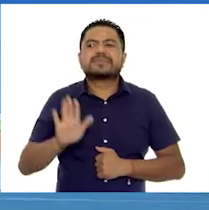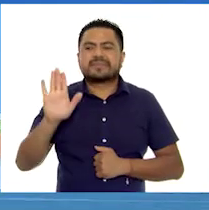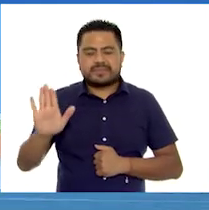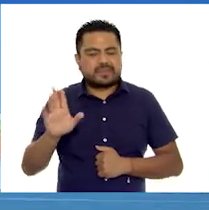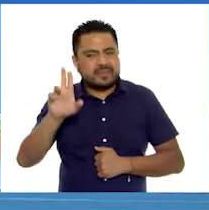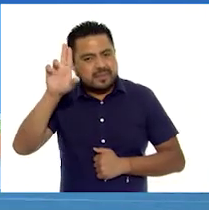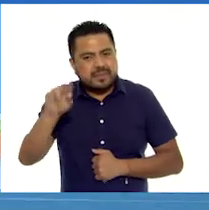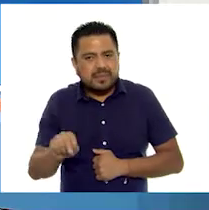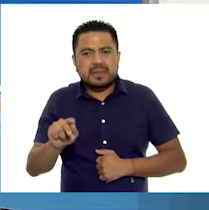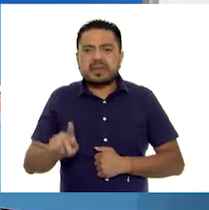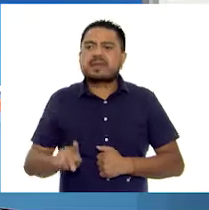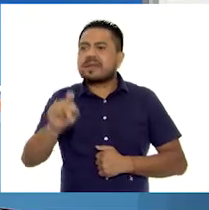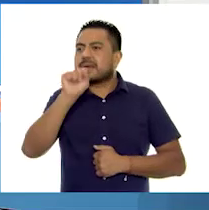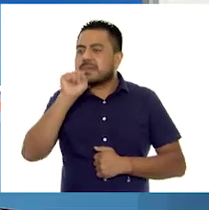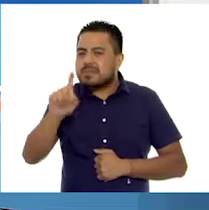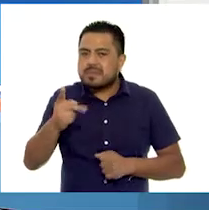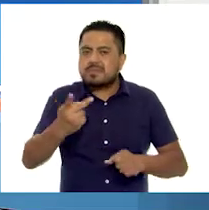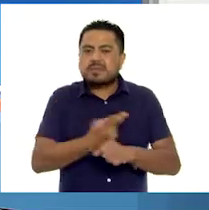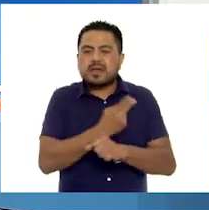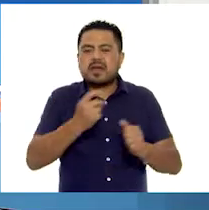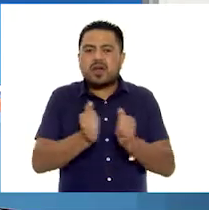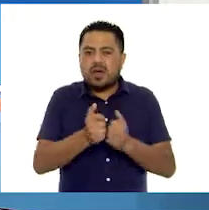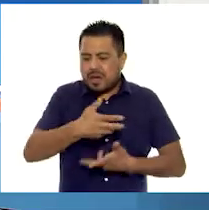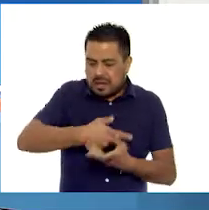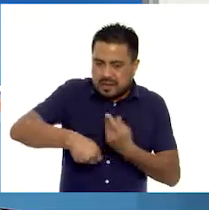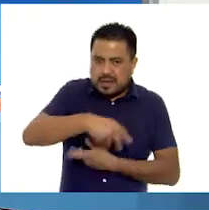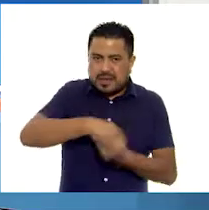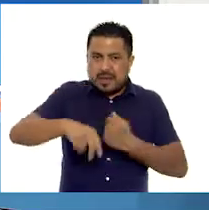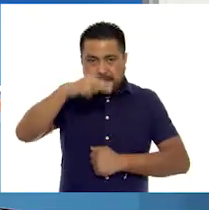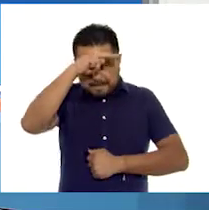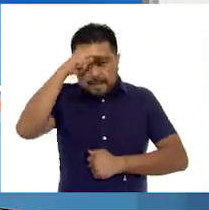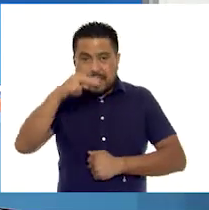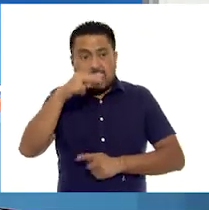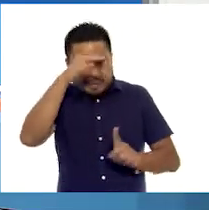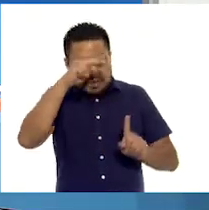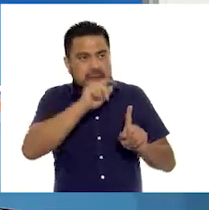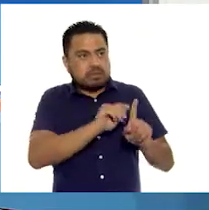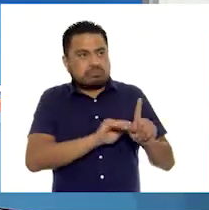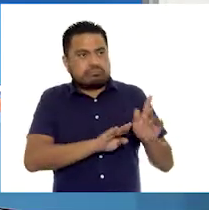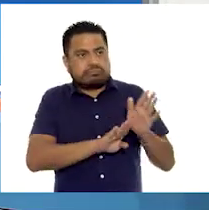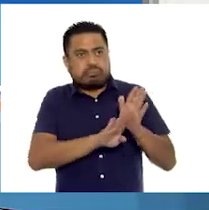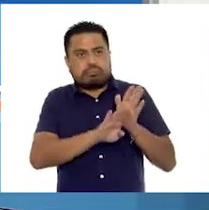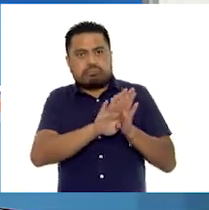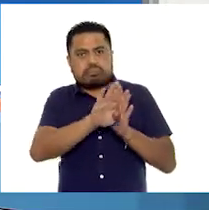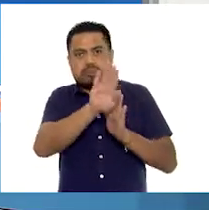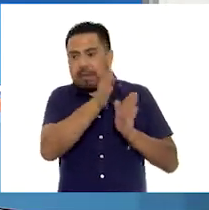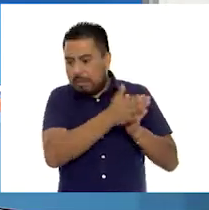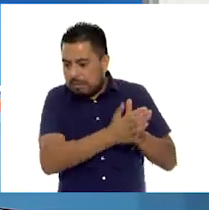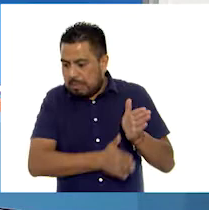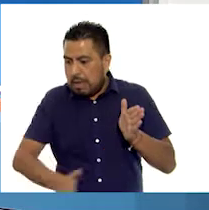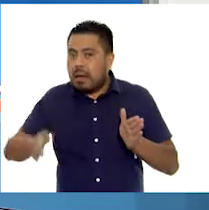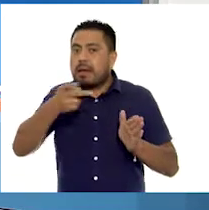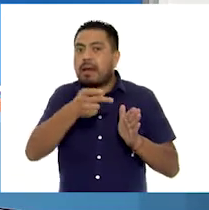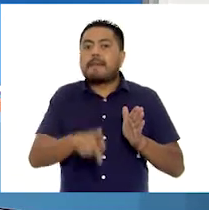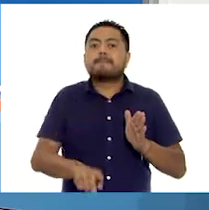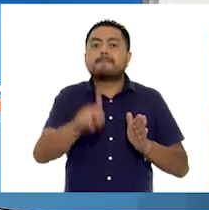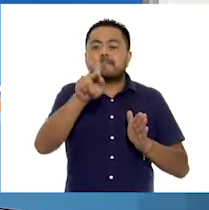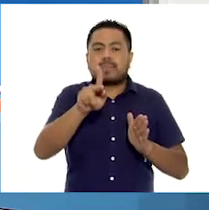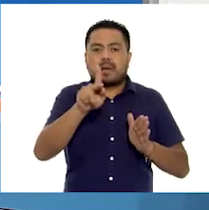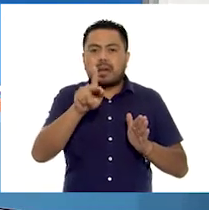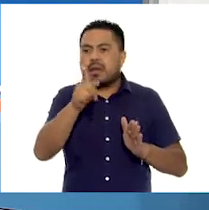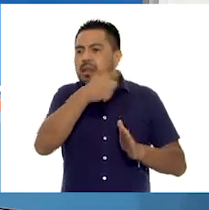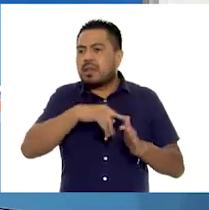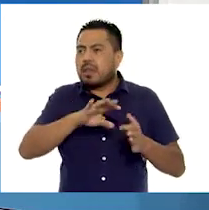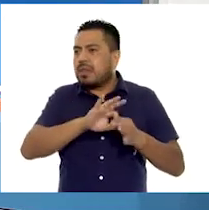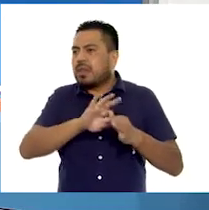no y lo mismo pasó con con la economía mexicana méxico creció mucho durante esta época pero se descuidaron